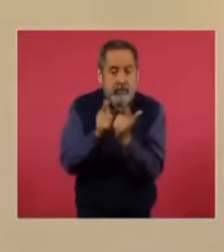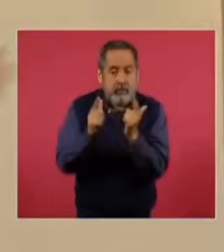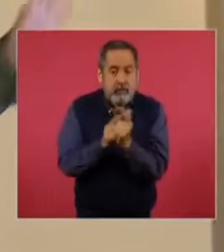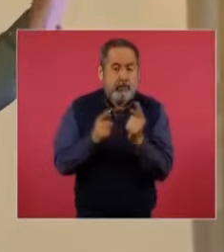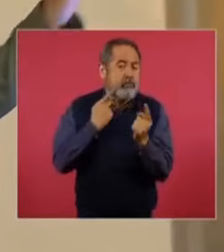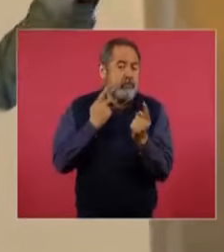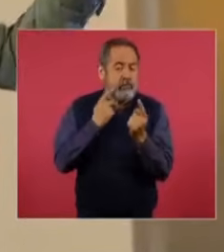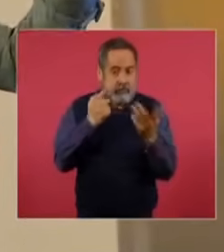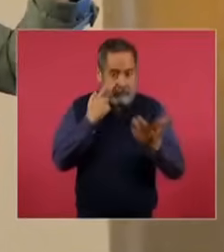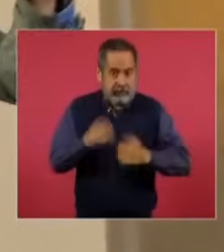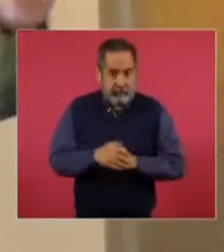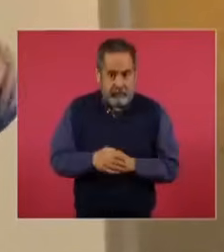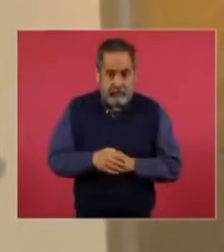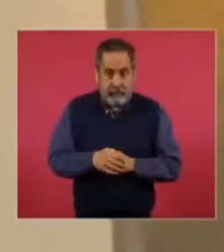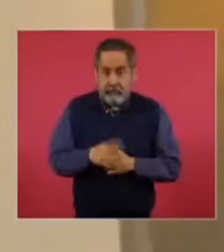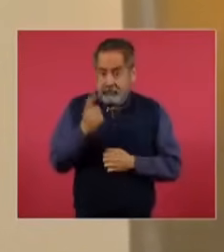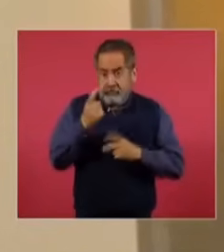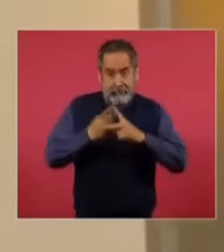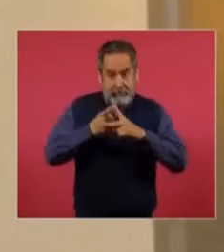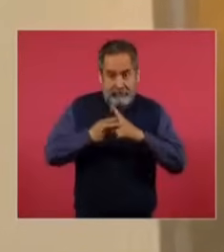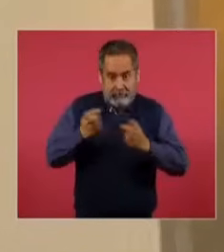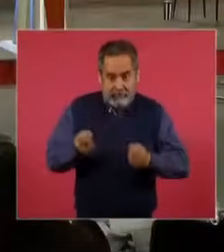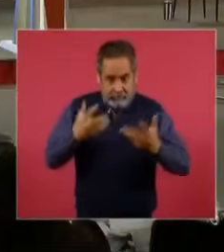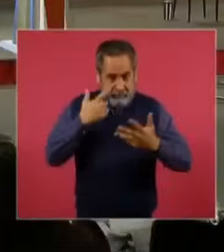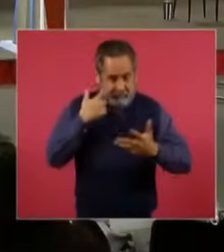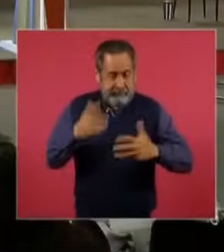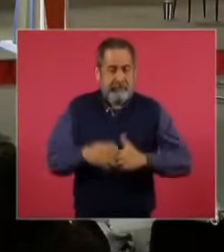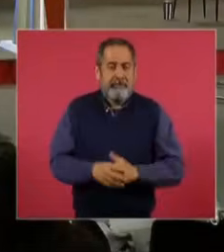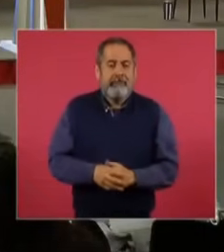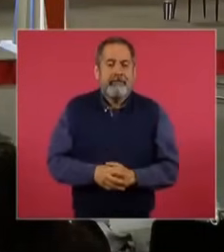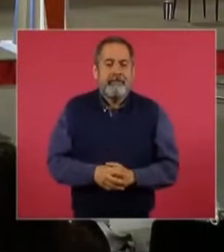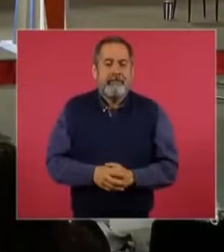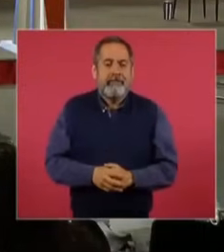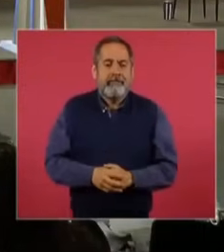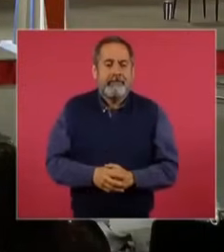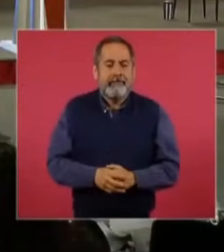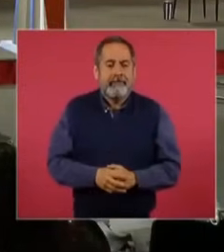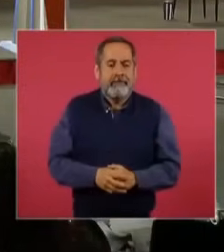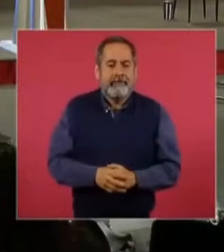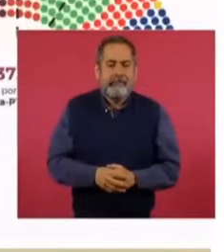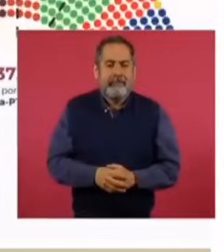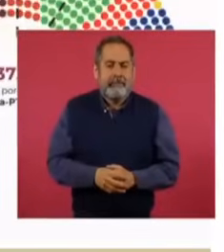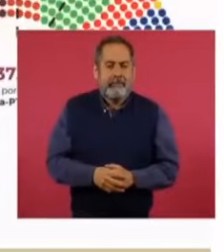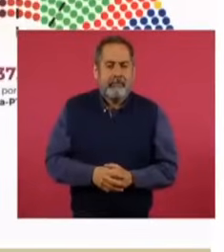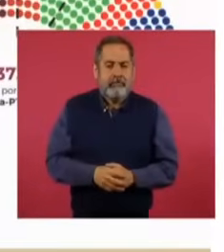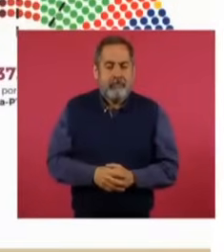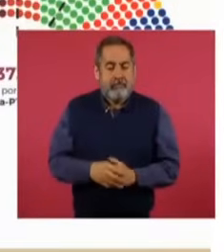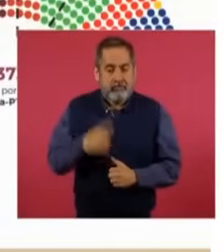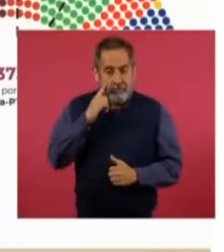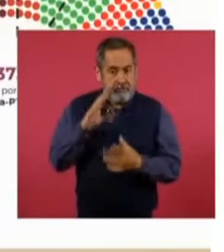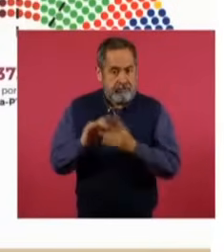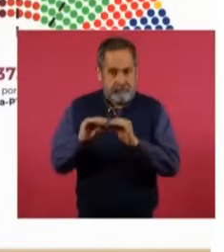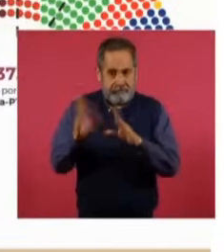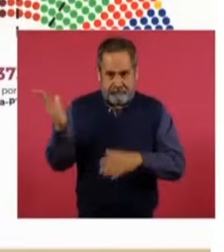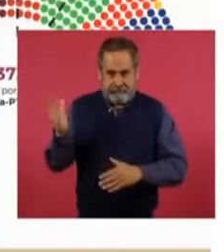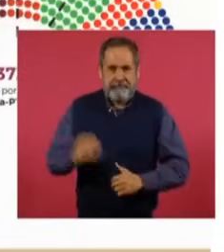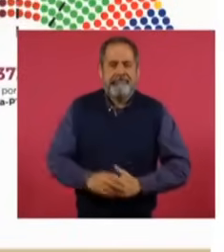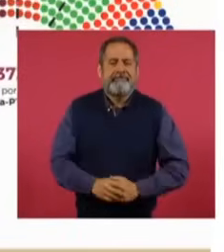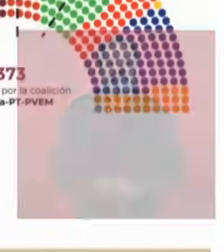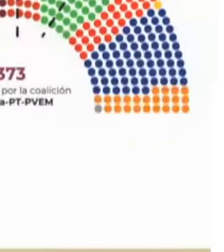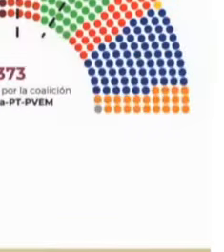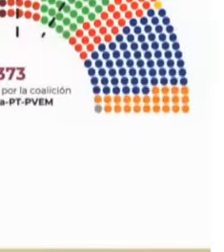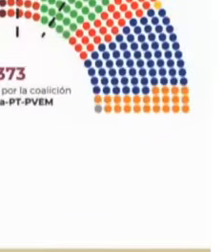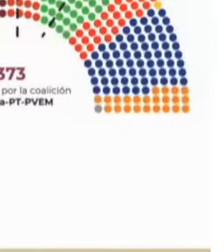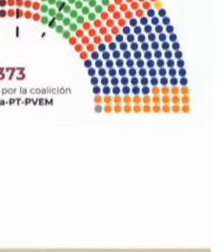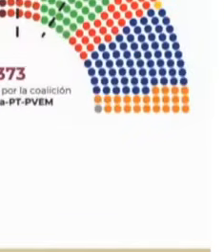pueda cambiar las reglas del juego para el 100% de los jugadores creo que no es un buen principio democrático esa